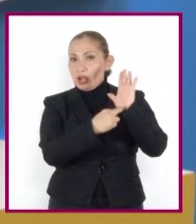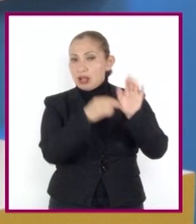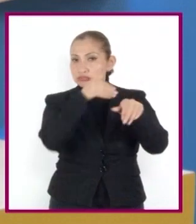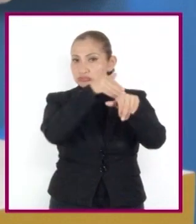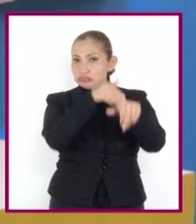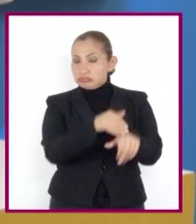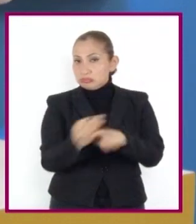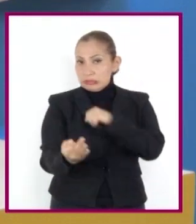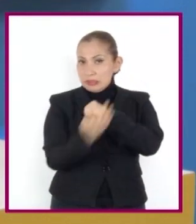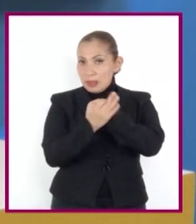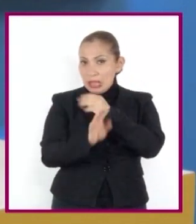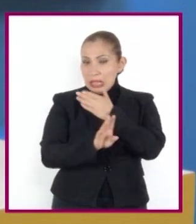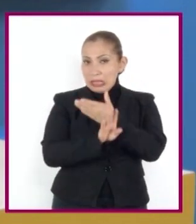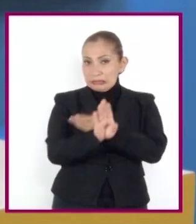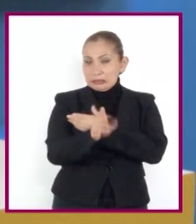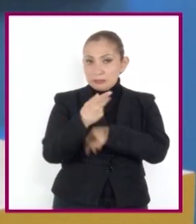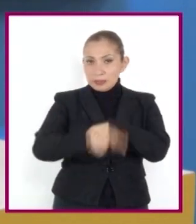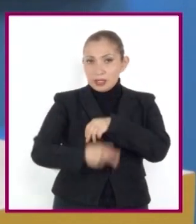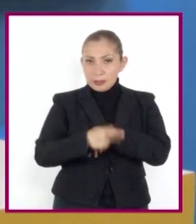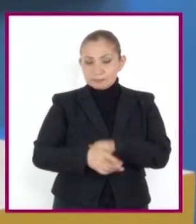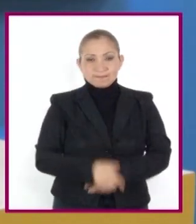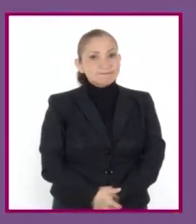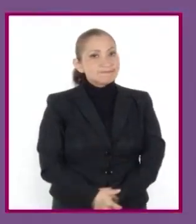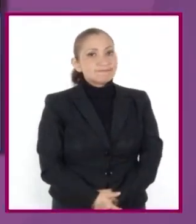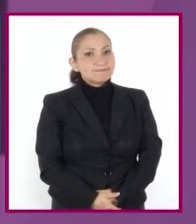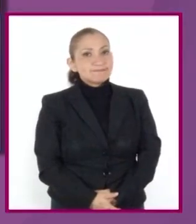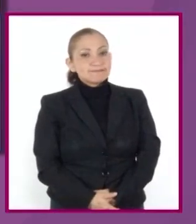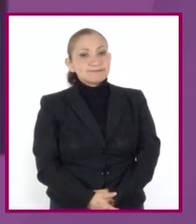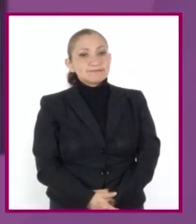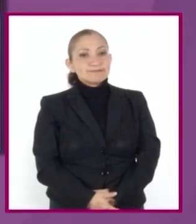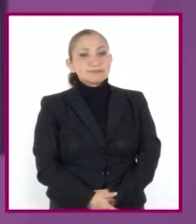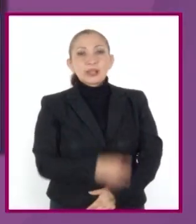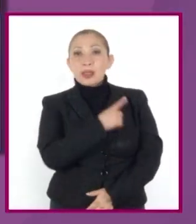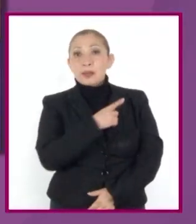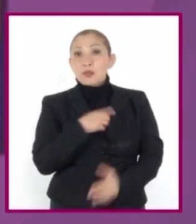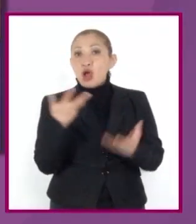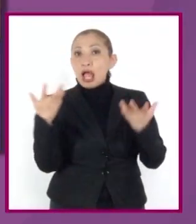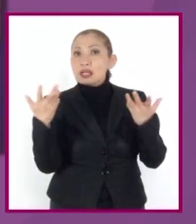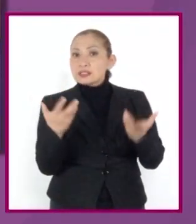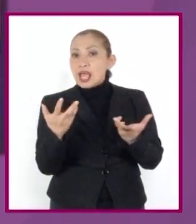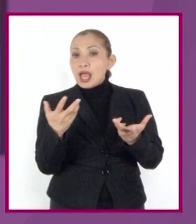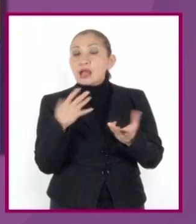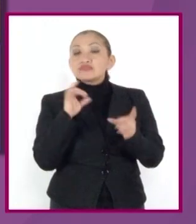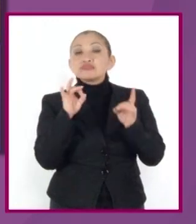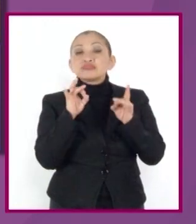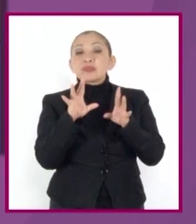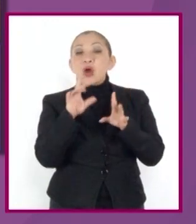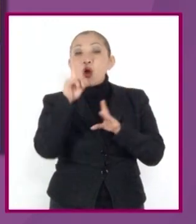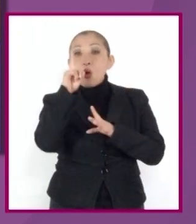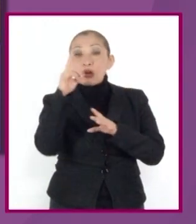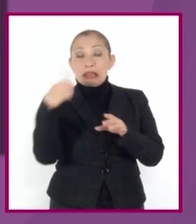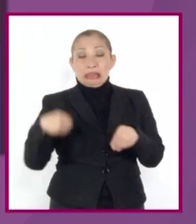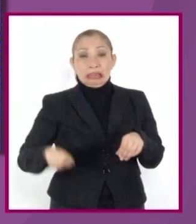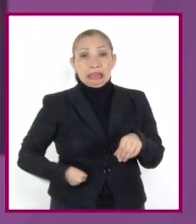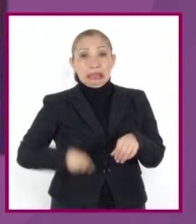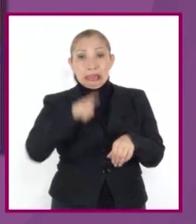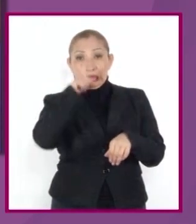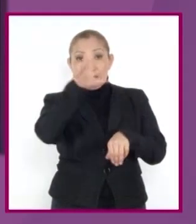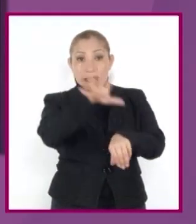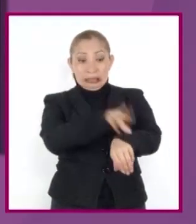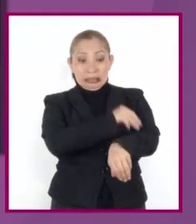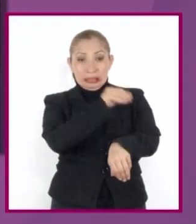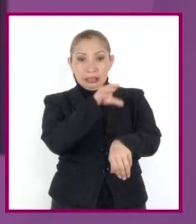seguridad para evitar riesgos? Perfecto, maestra. ¿Qué debemos hacer en caso de un accidente eléctrico?